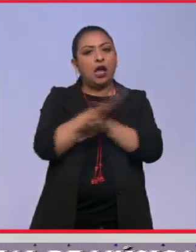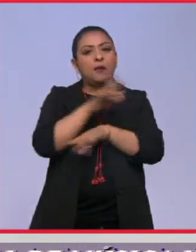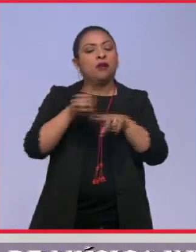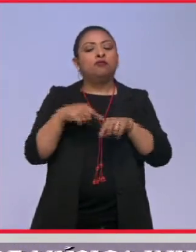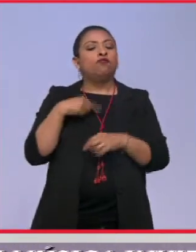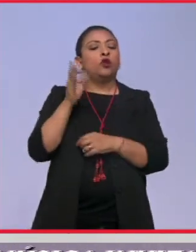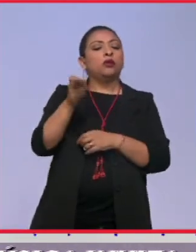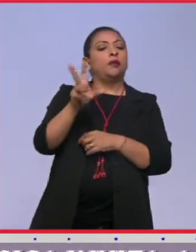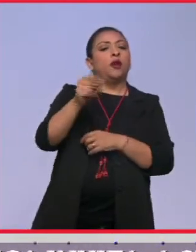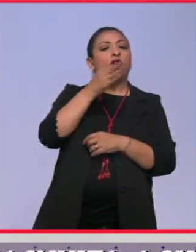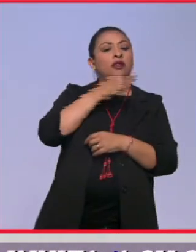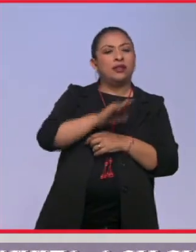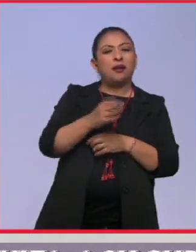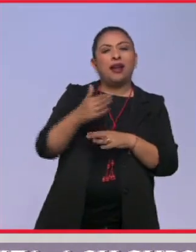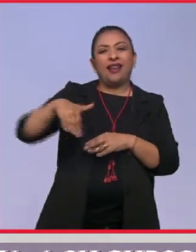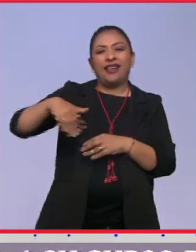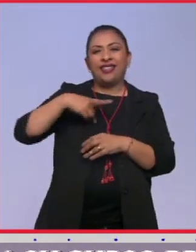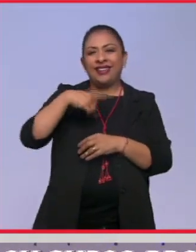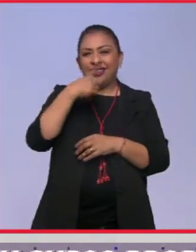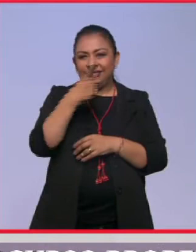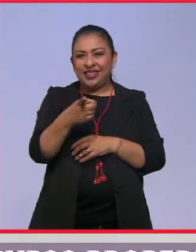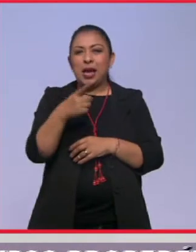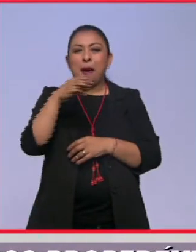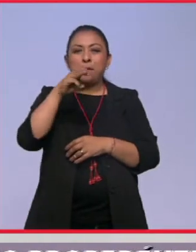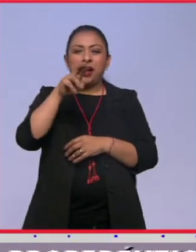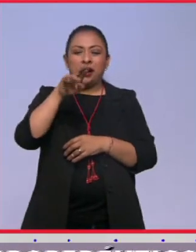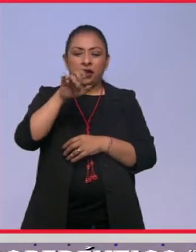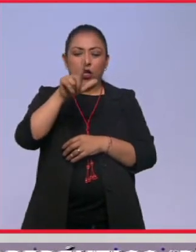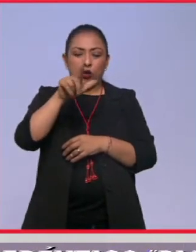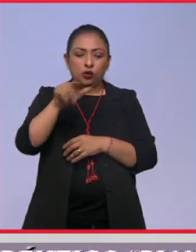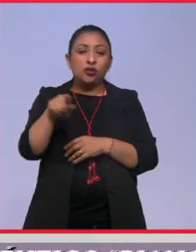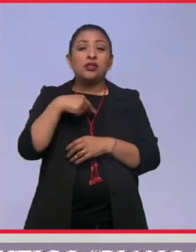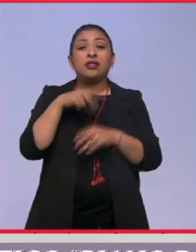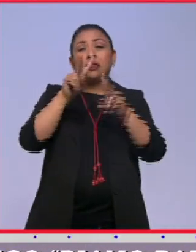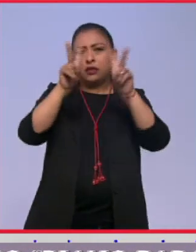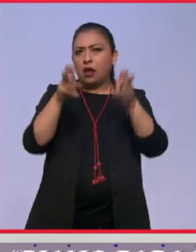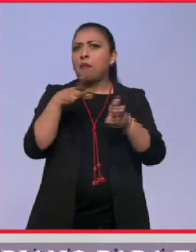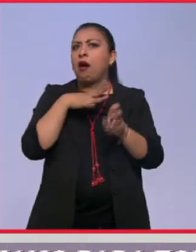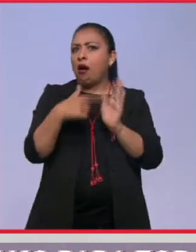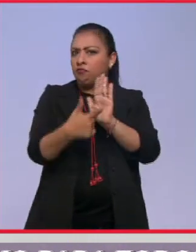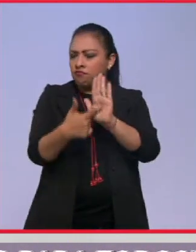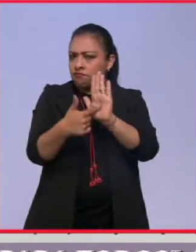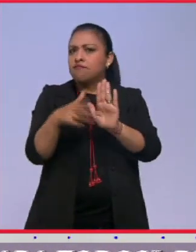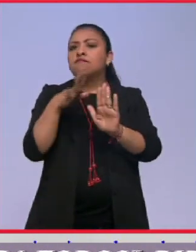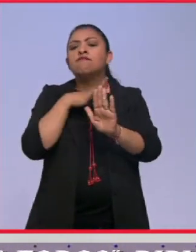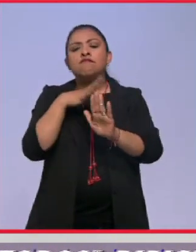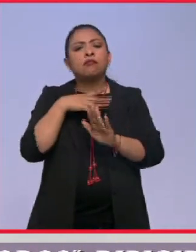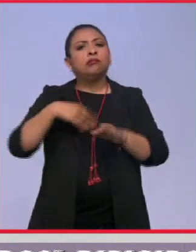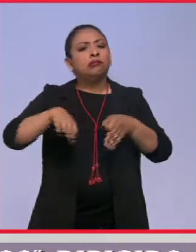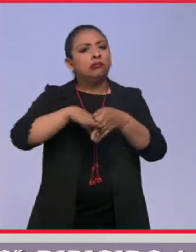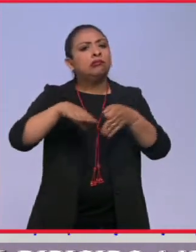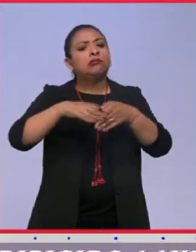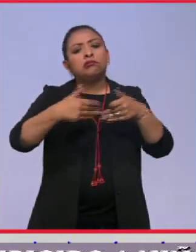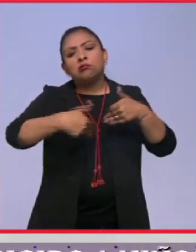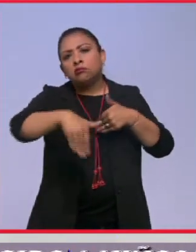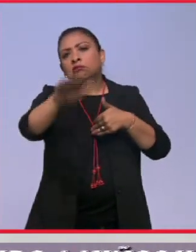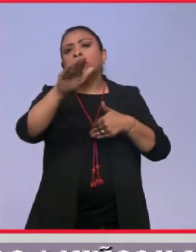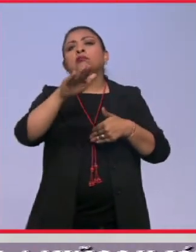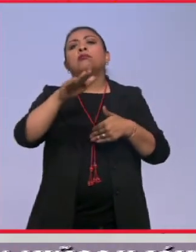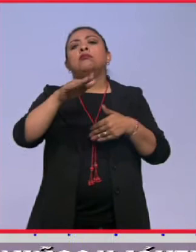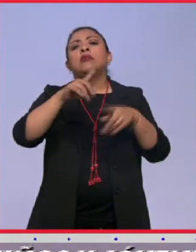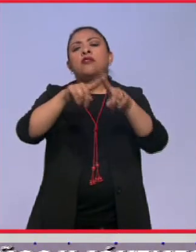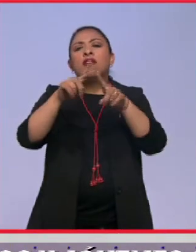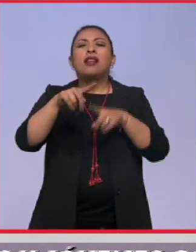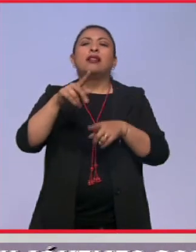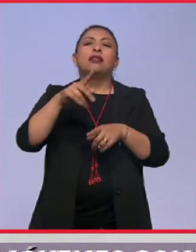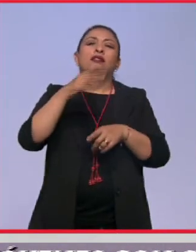festival, pero digamos que, como ya lo decía María Luz, ¿no? El tema va a estar presente, y va a estar presente recurrentemente en las siguientes ediciones